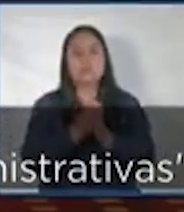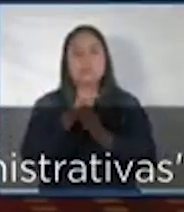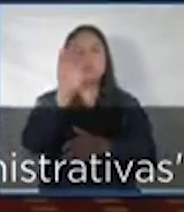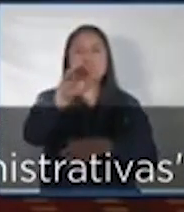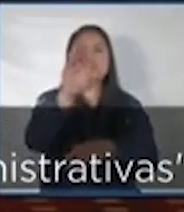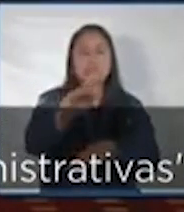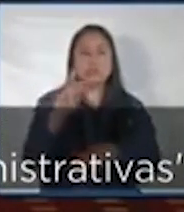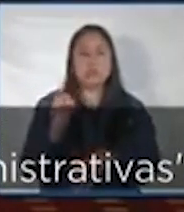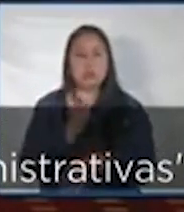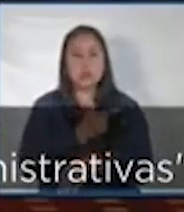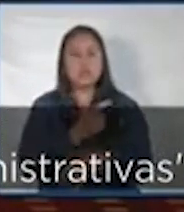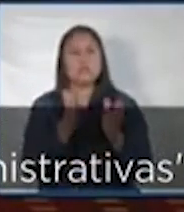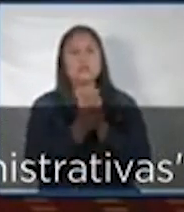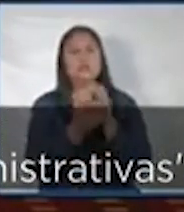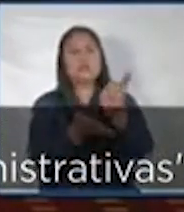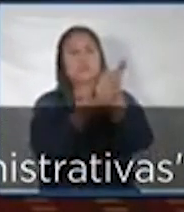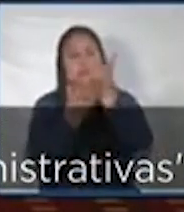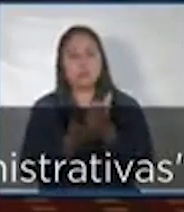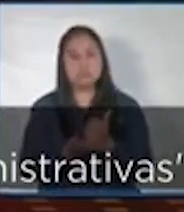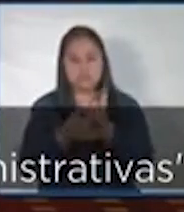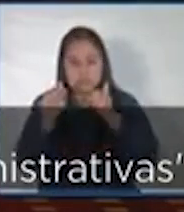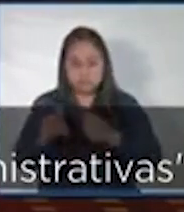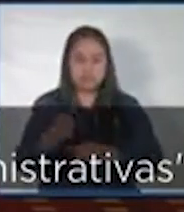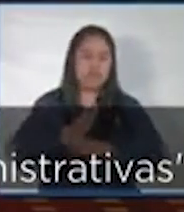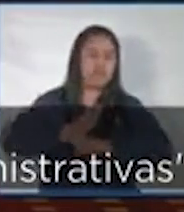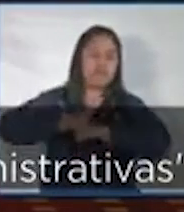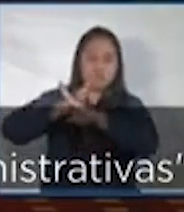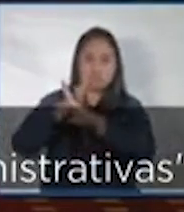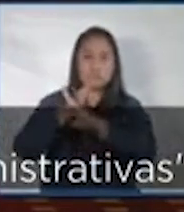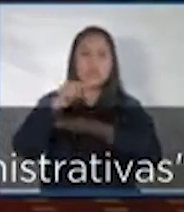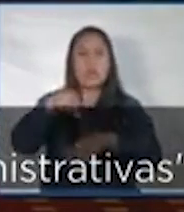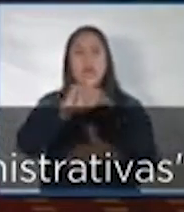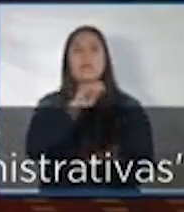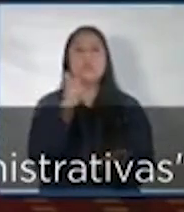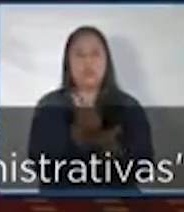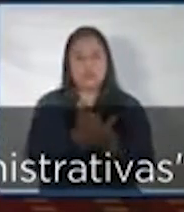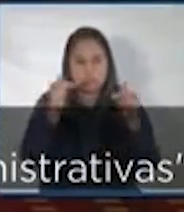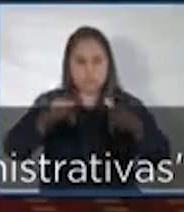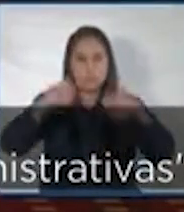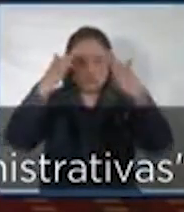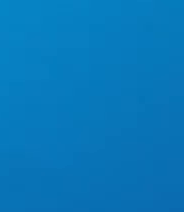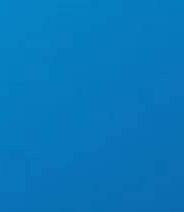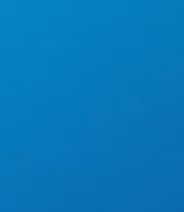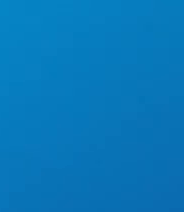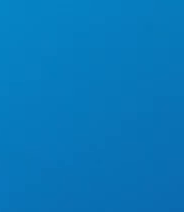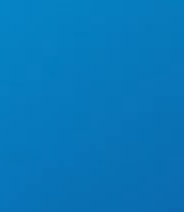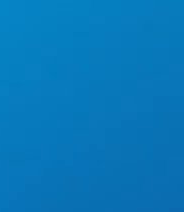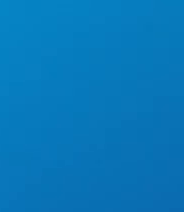República que ayude a detener esta pandemia aprobando el presente acuerdo.